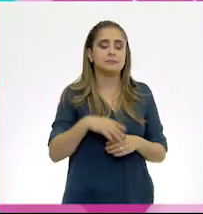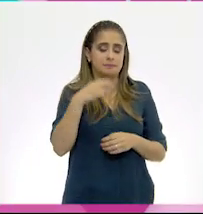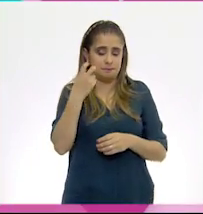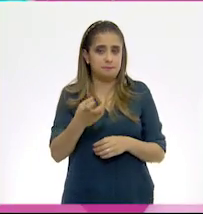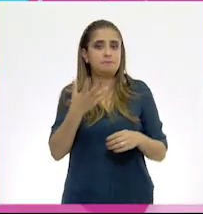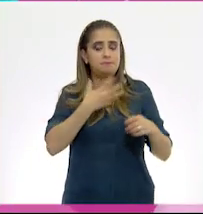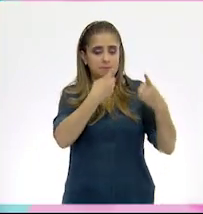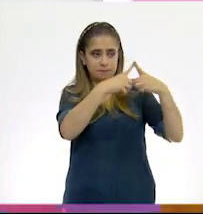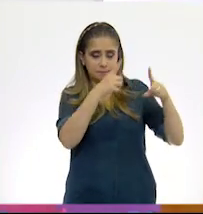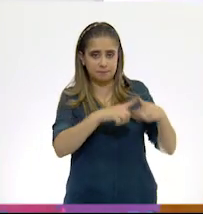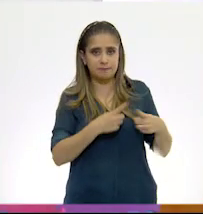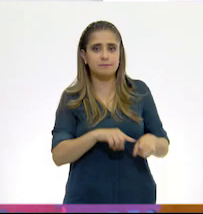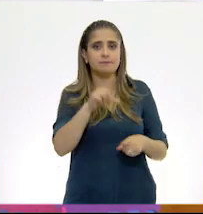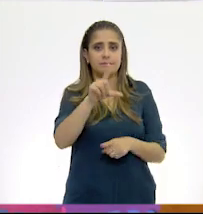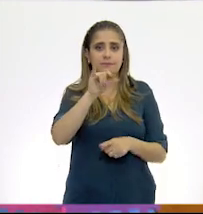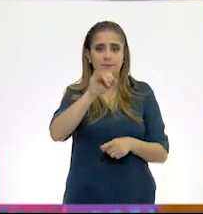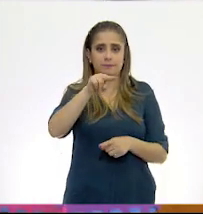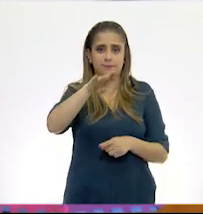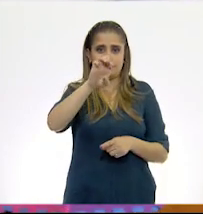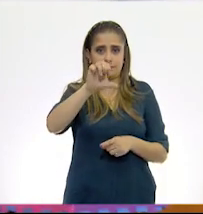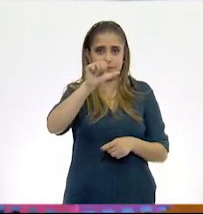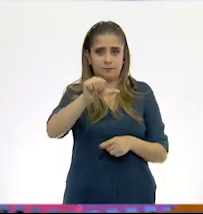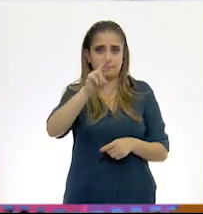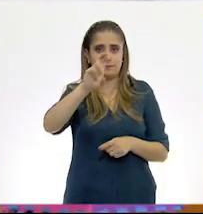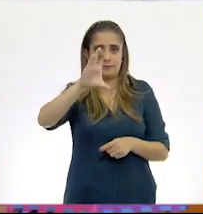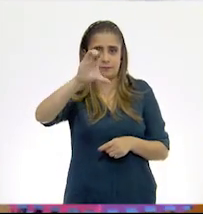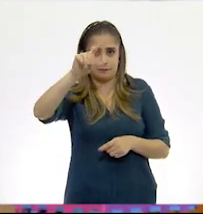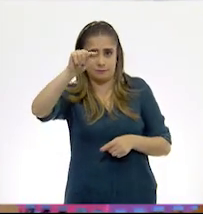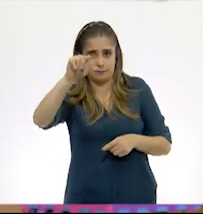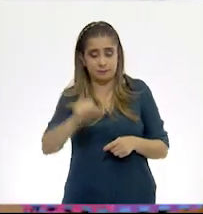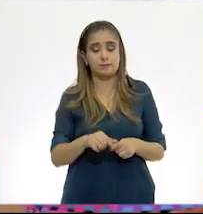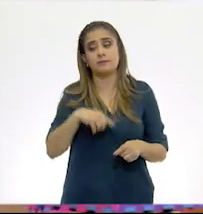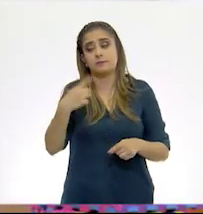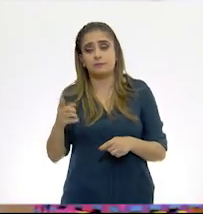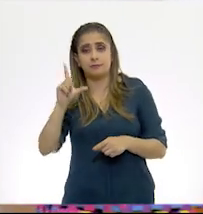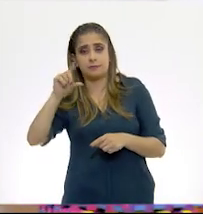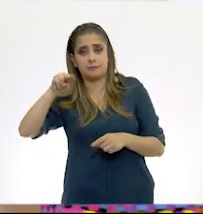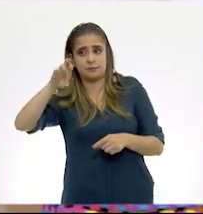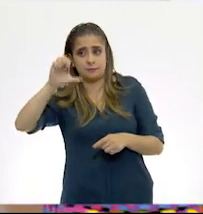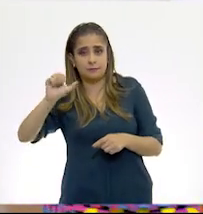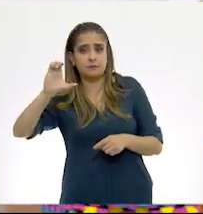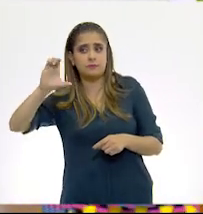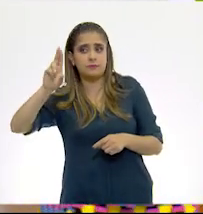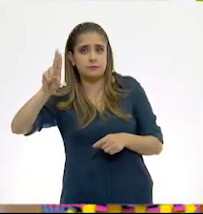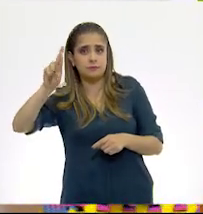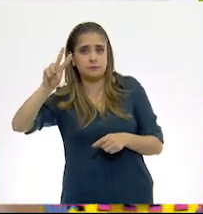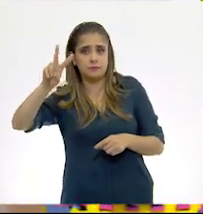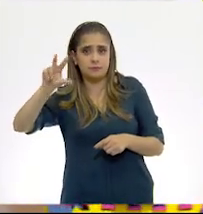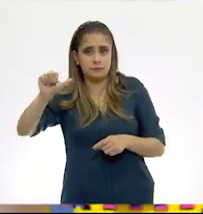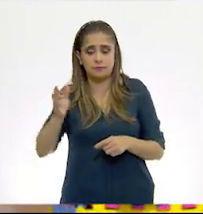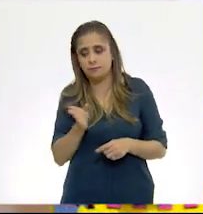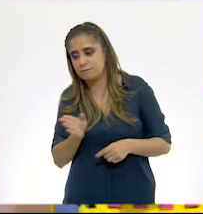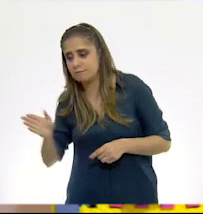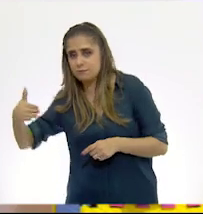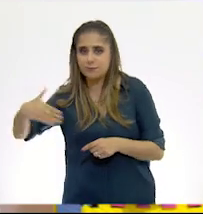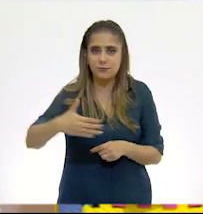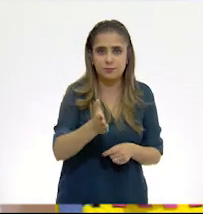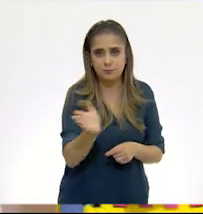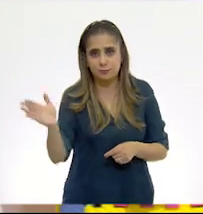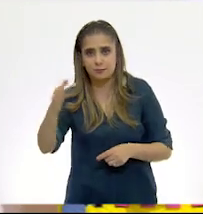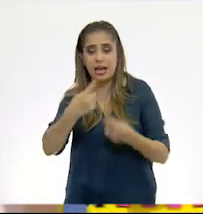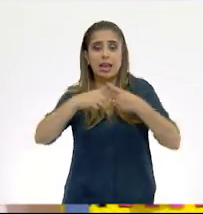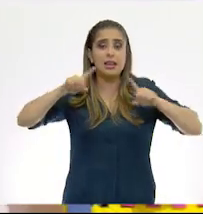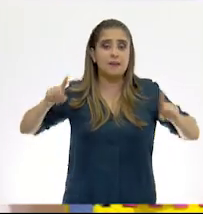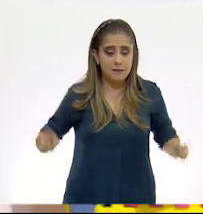diferentes tipos de líneas y que esas líneas pueden ser rectas o curvas. Así es. Muy bien, pero tienen otra característica porque